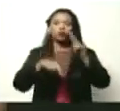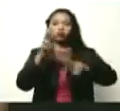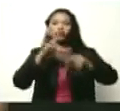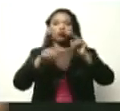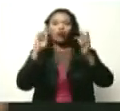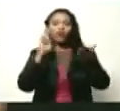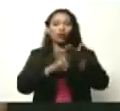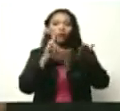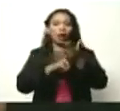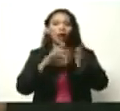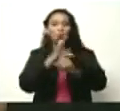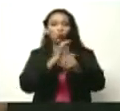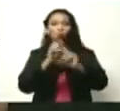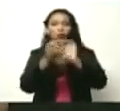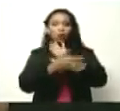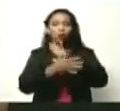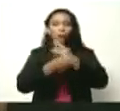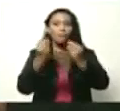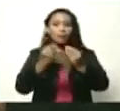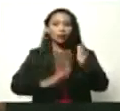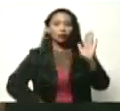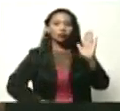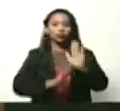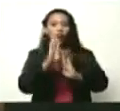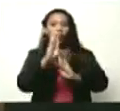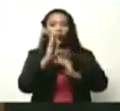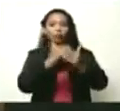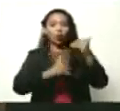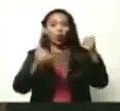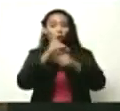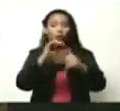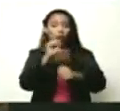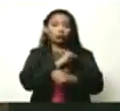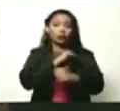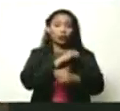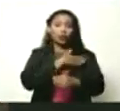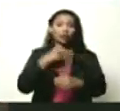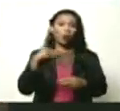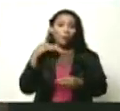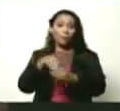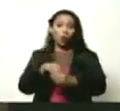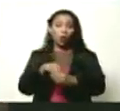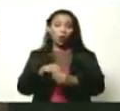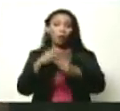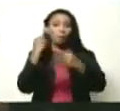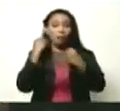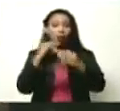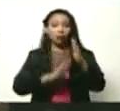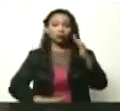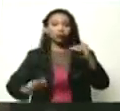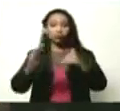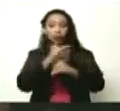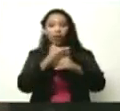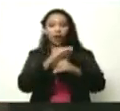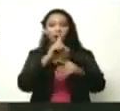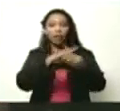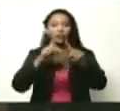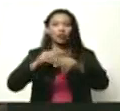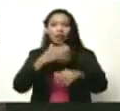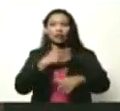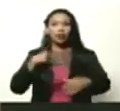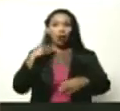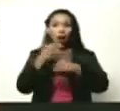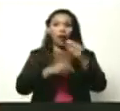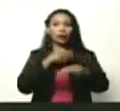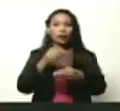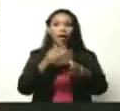condiciones culturales para superar la xenofobia que se quiso inocular, para superar las diferencias que se quisieron exacerbar